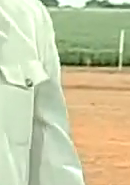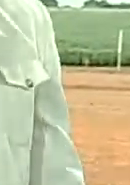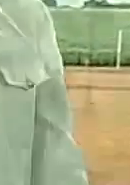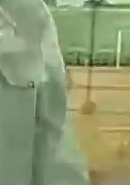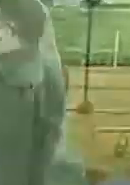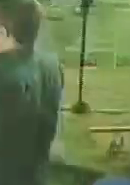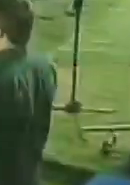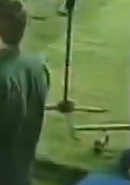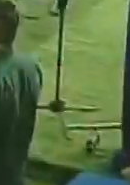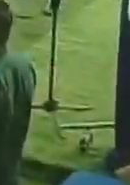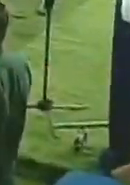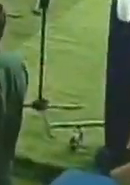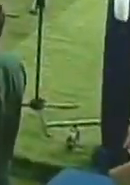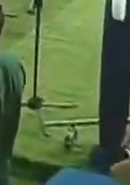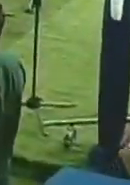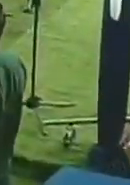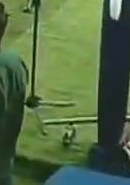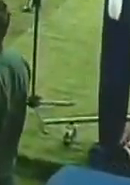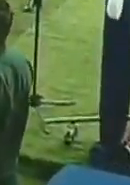¡Arpa maracaro!